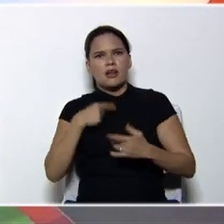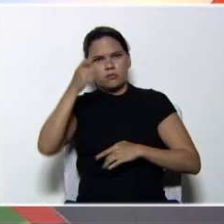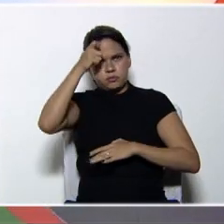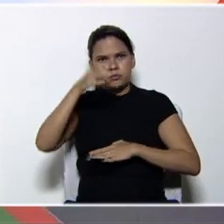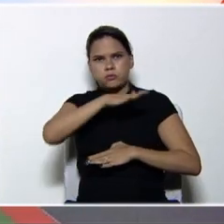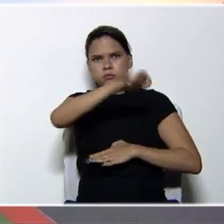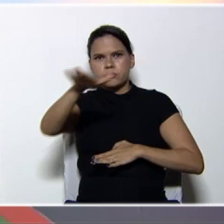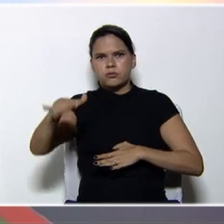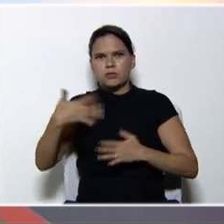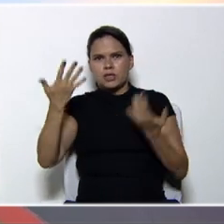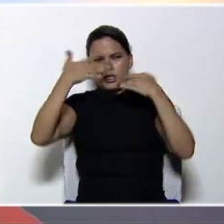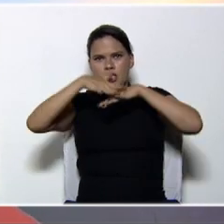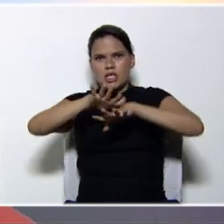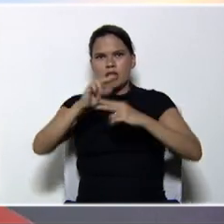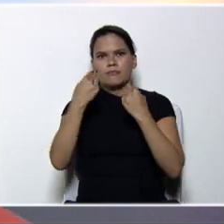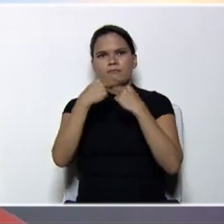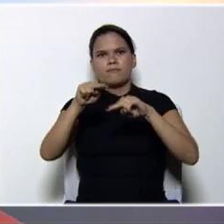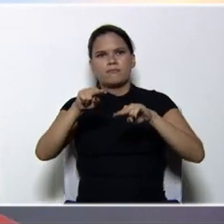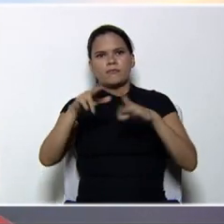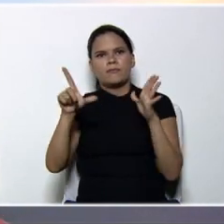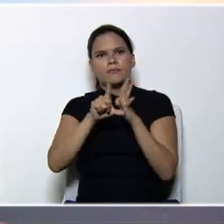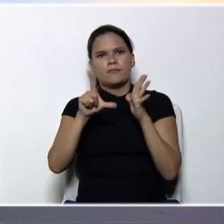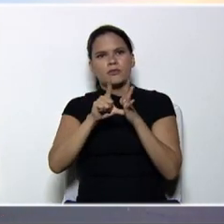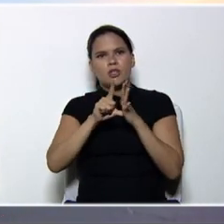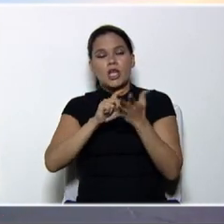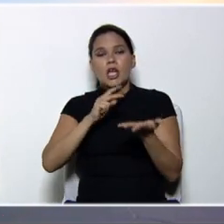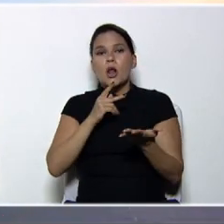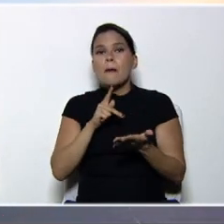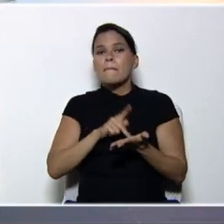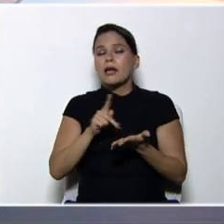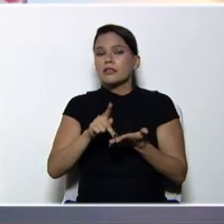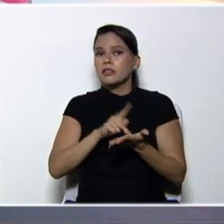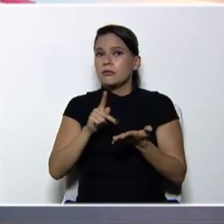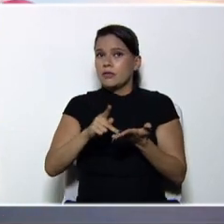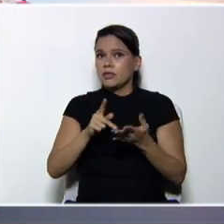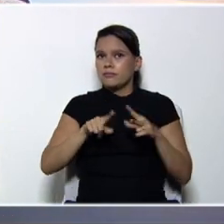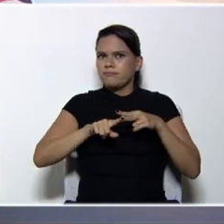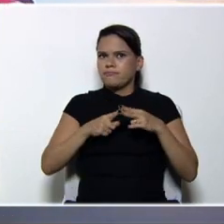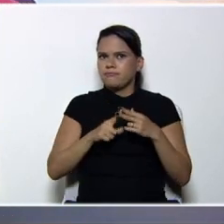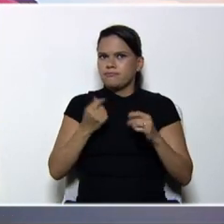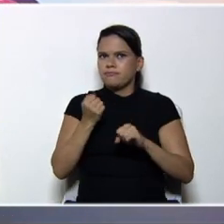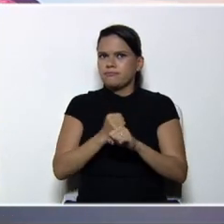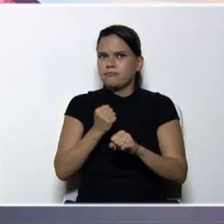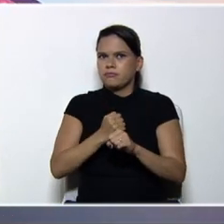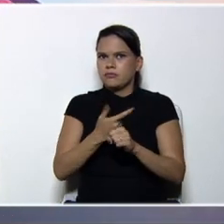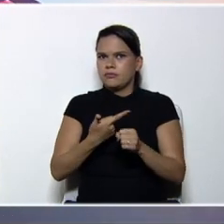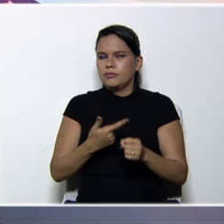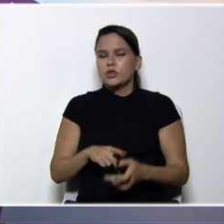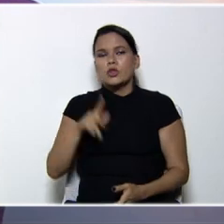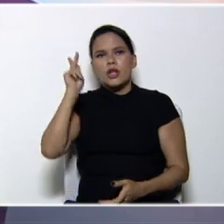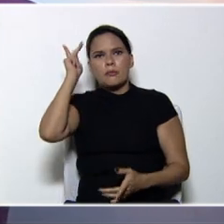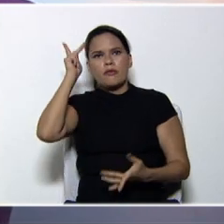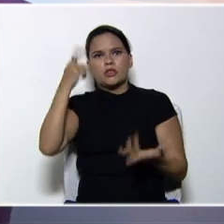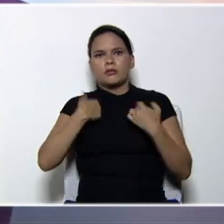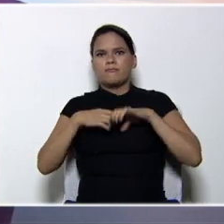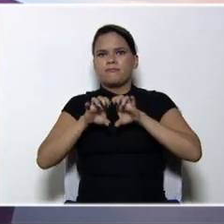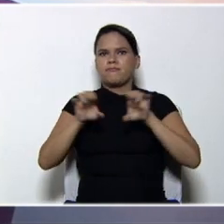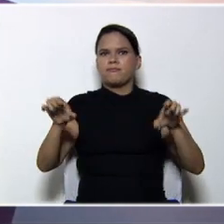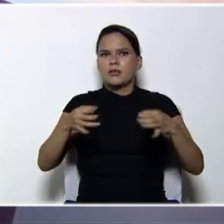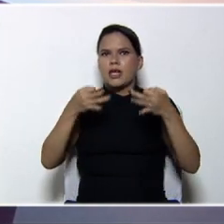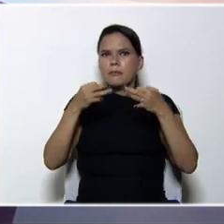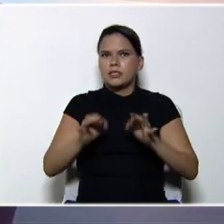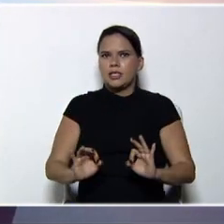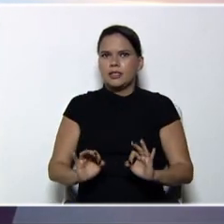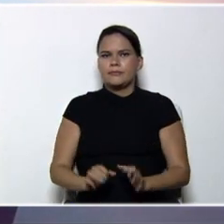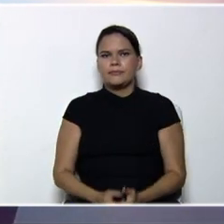población integrada en el nivel de educación media y de los participantes de los talleres de educación laboral. Soy la profesora Lilian Salazar, docente de